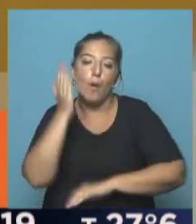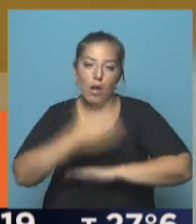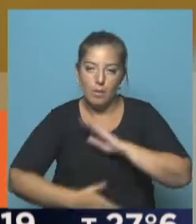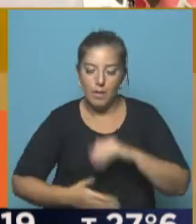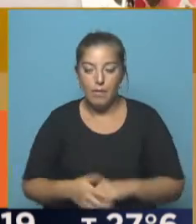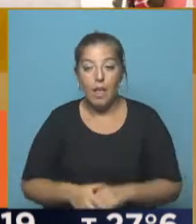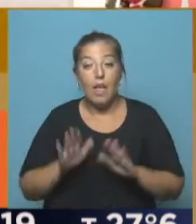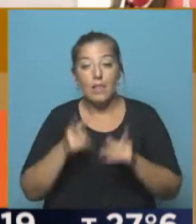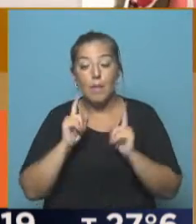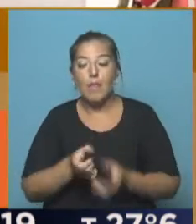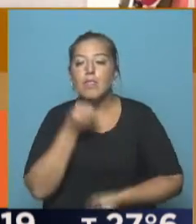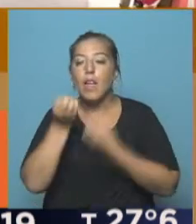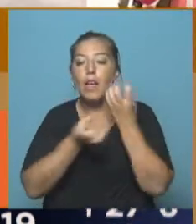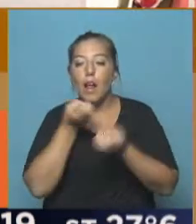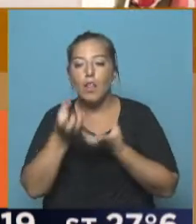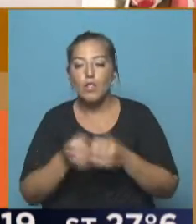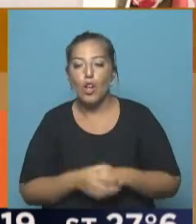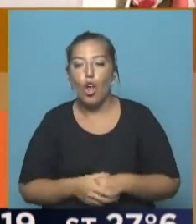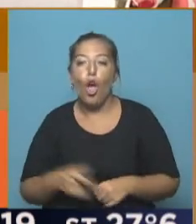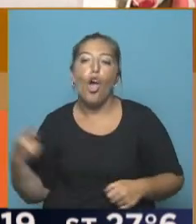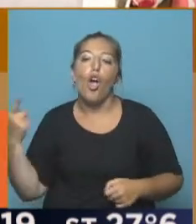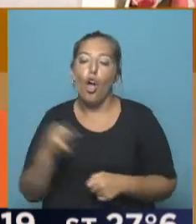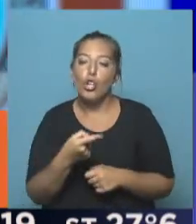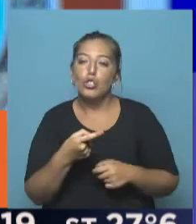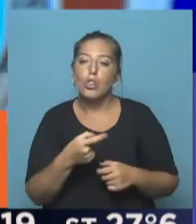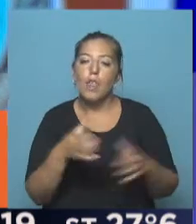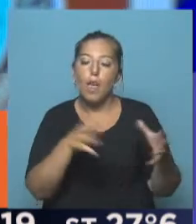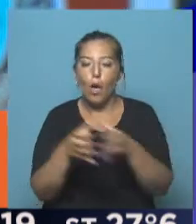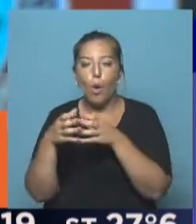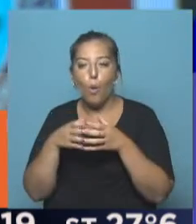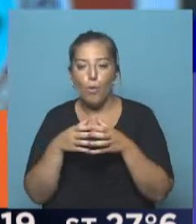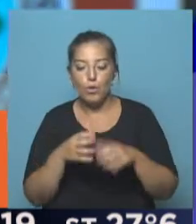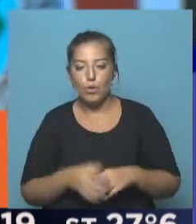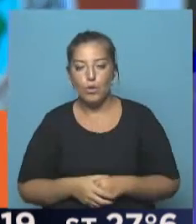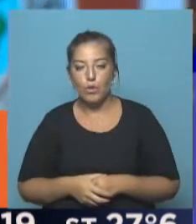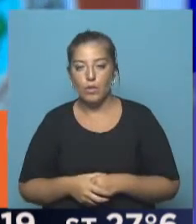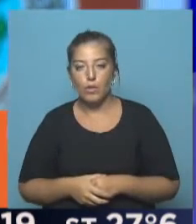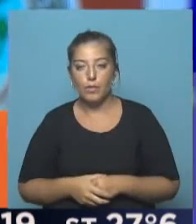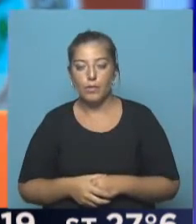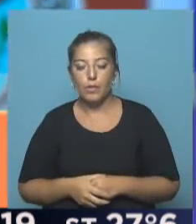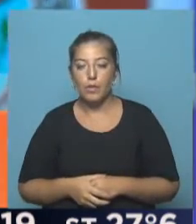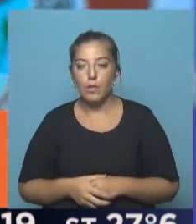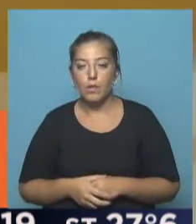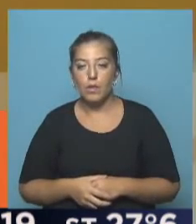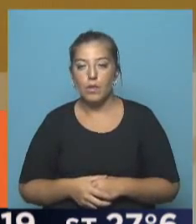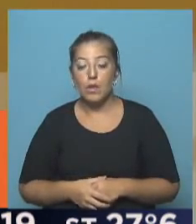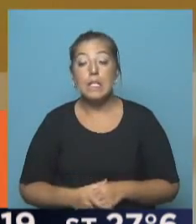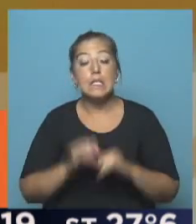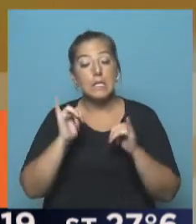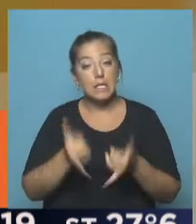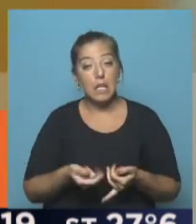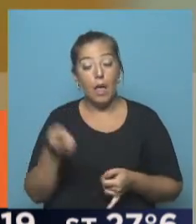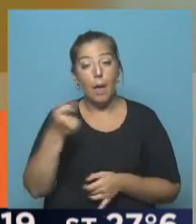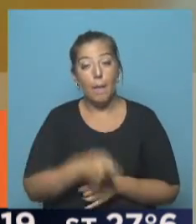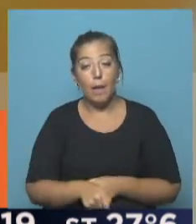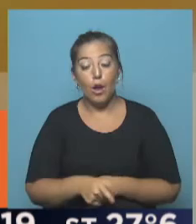dirección también va la declaración en contra de las colonias que se están construyendo. Sí, claro. Sí, exactamente. Lo que pasa es que en la reunión del otro